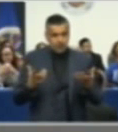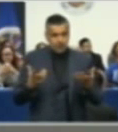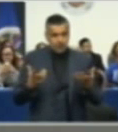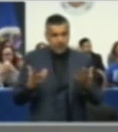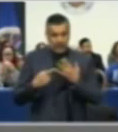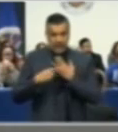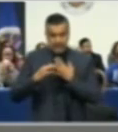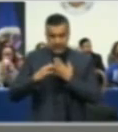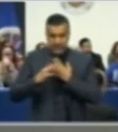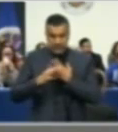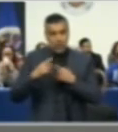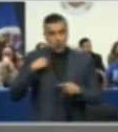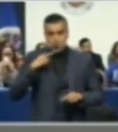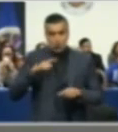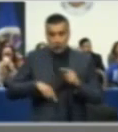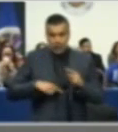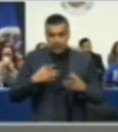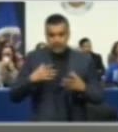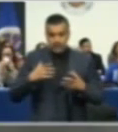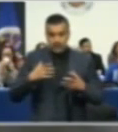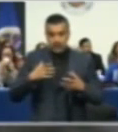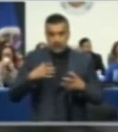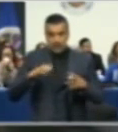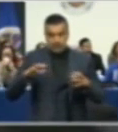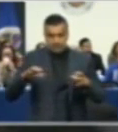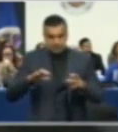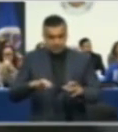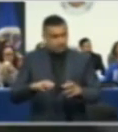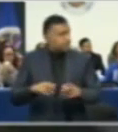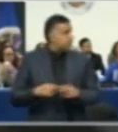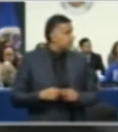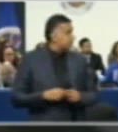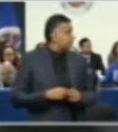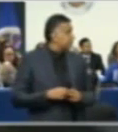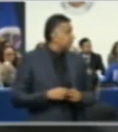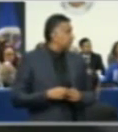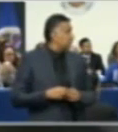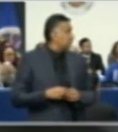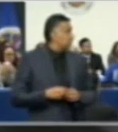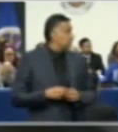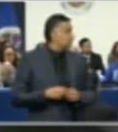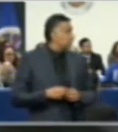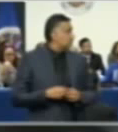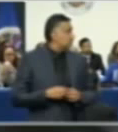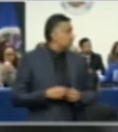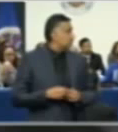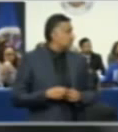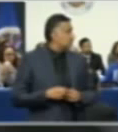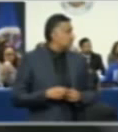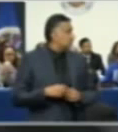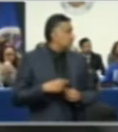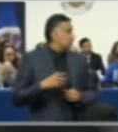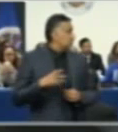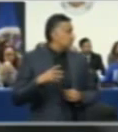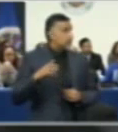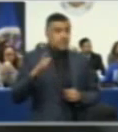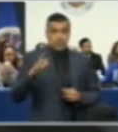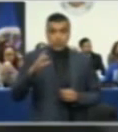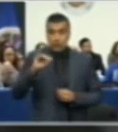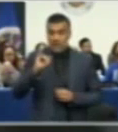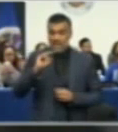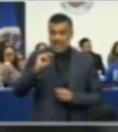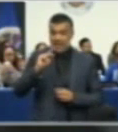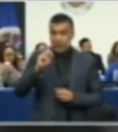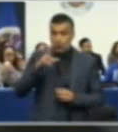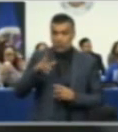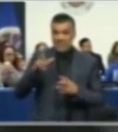no puedes elegir a los candidatos que puedes votar. La figura de interdicción te anula toda posibilidad,